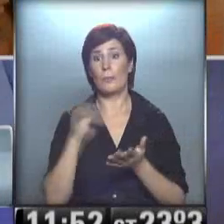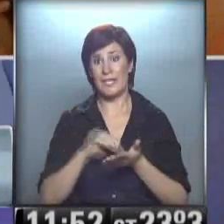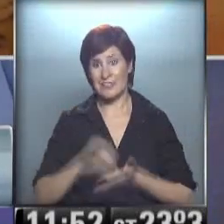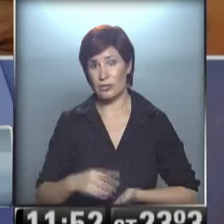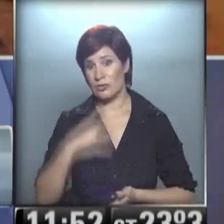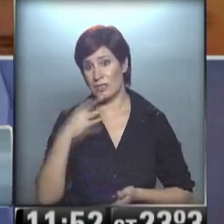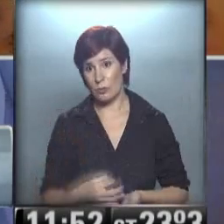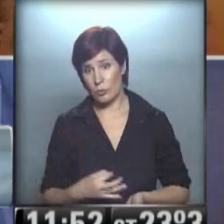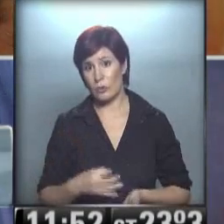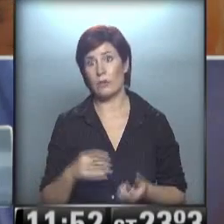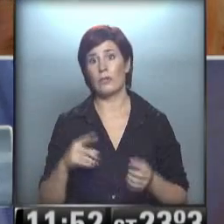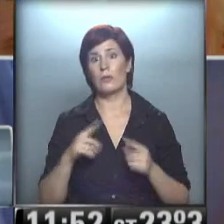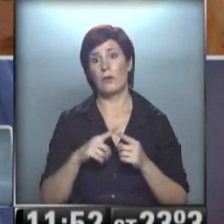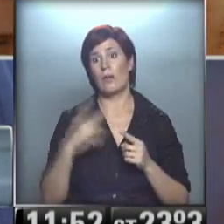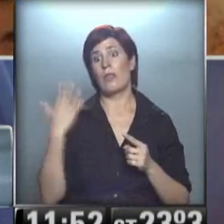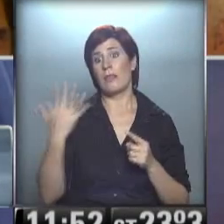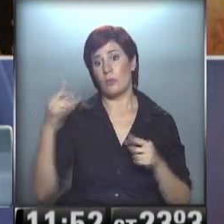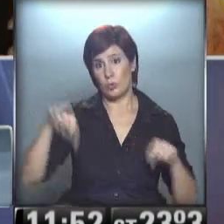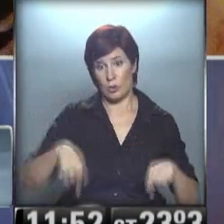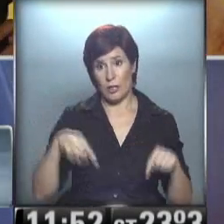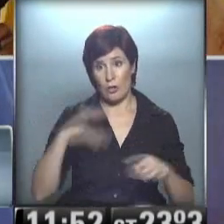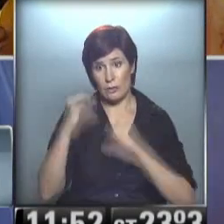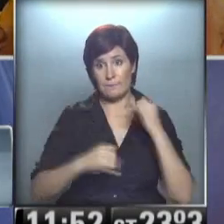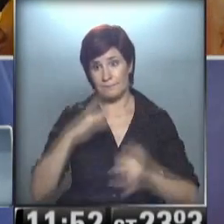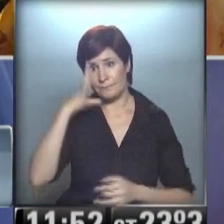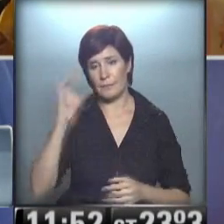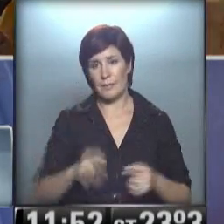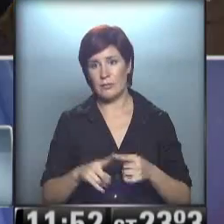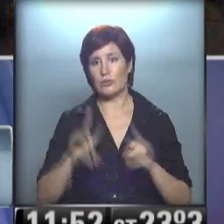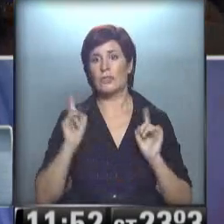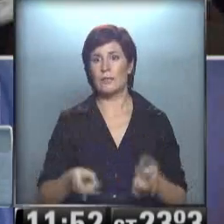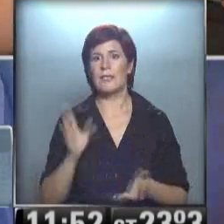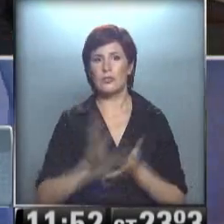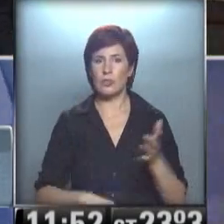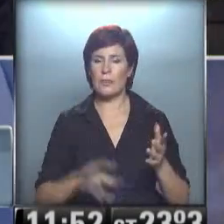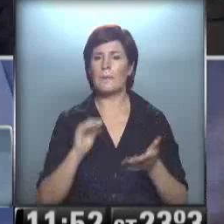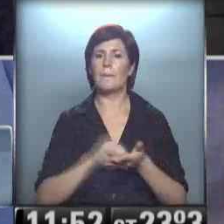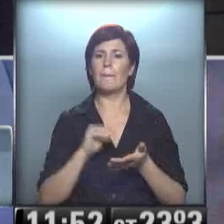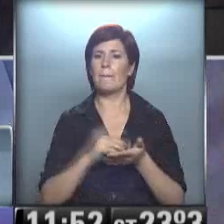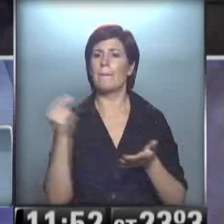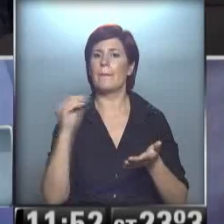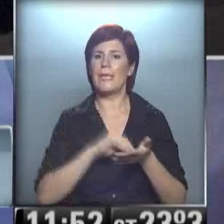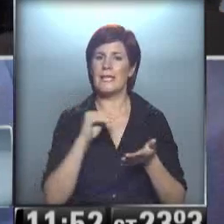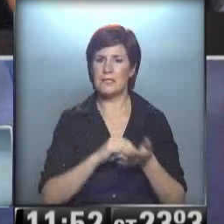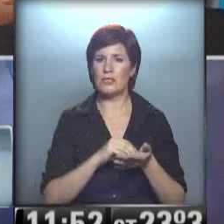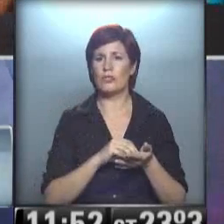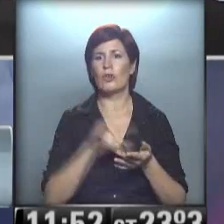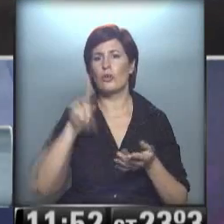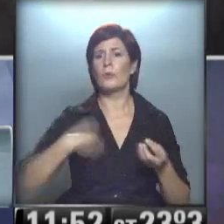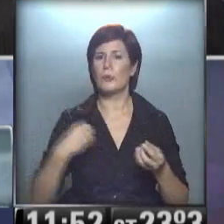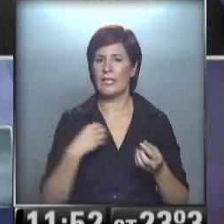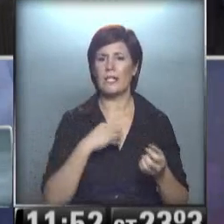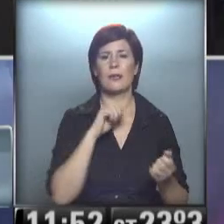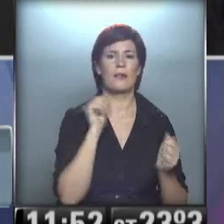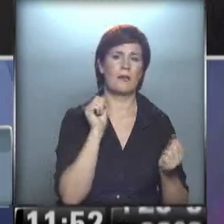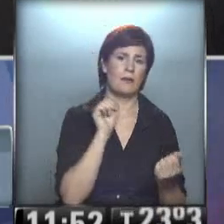meses, sino en el discurso mismo de hoy, es el tema de las cadenas de precios y cómo hay algunos eslabones de la cadena de precios que son